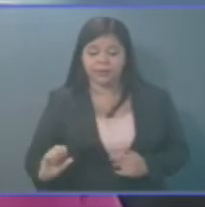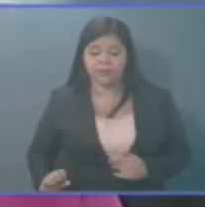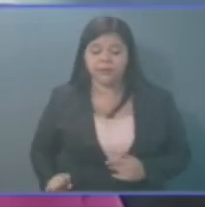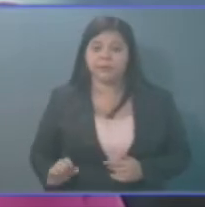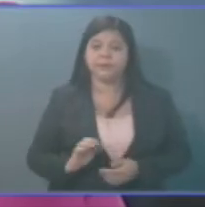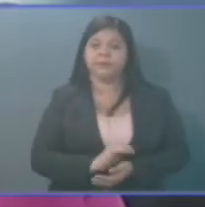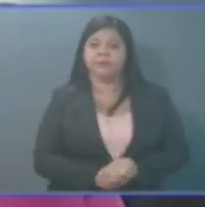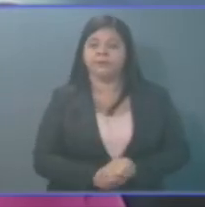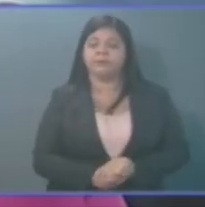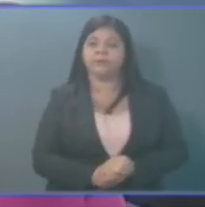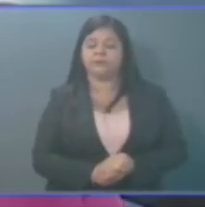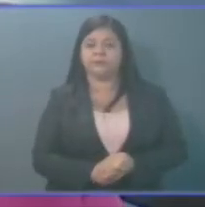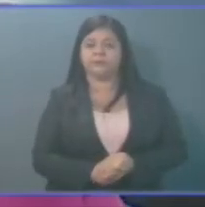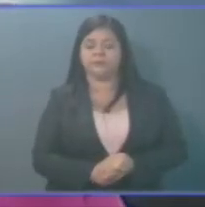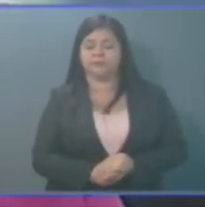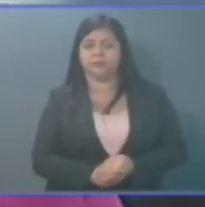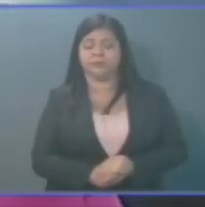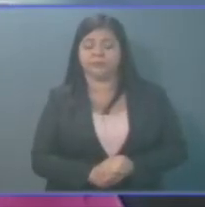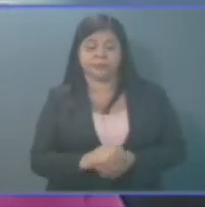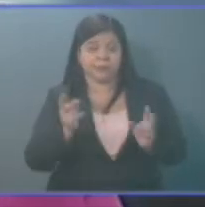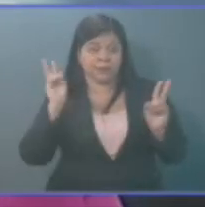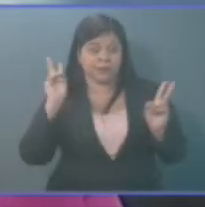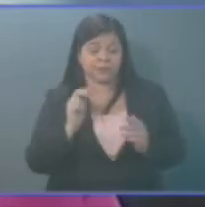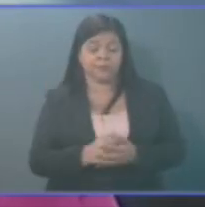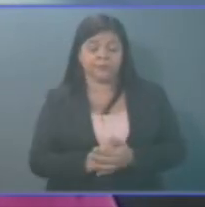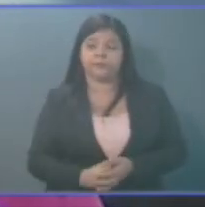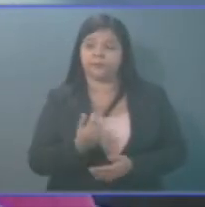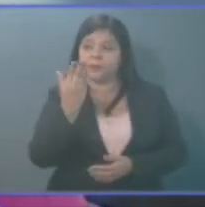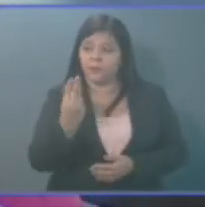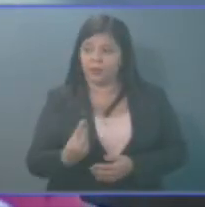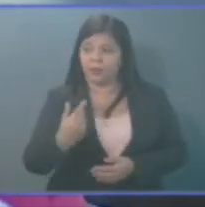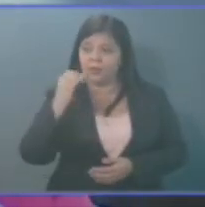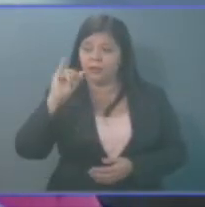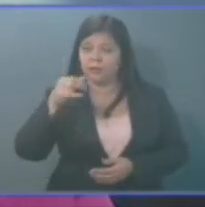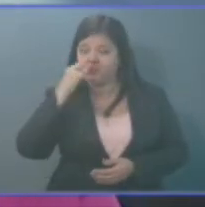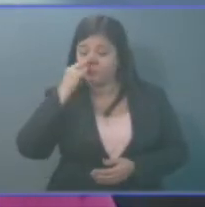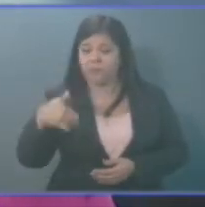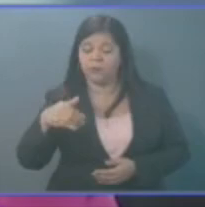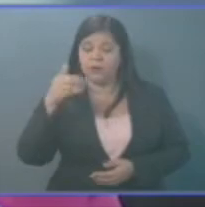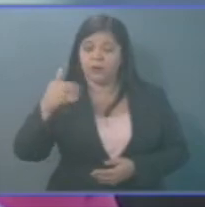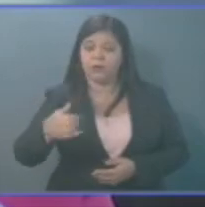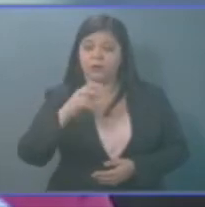Salvador, San Salvador, a los días del mes de junio